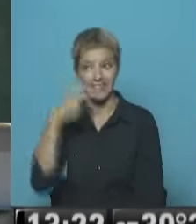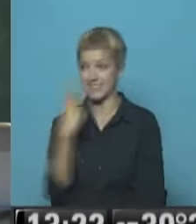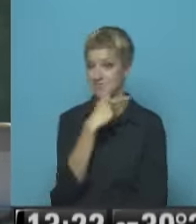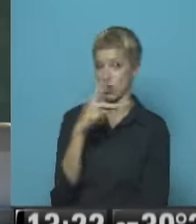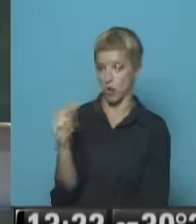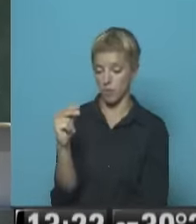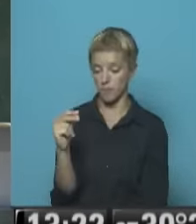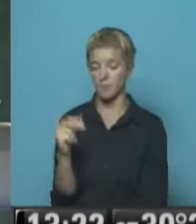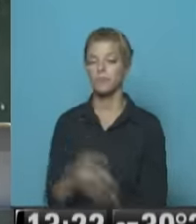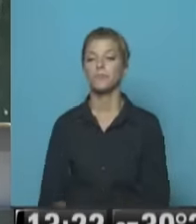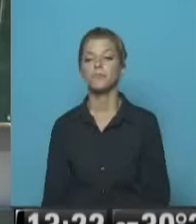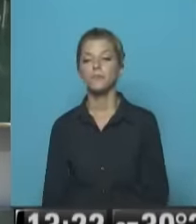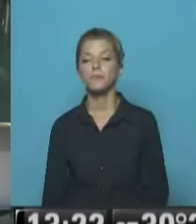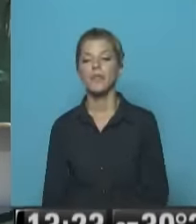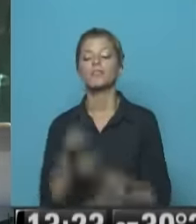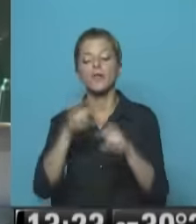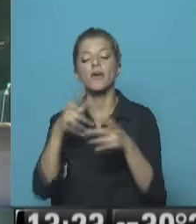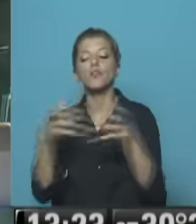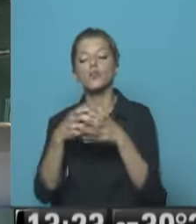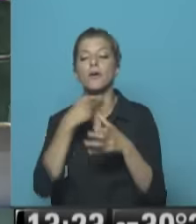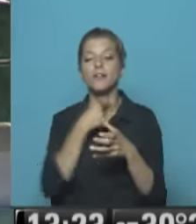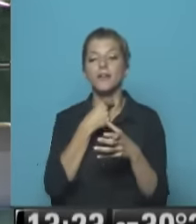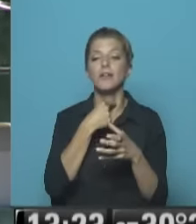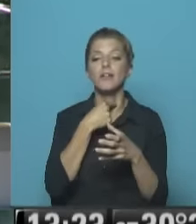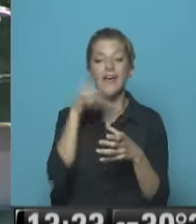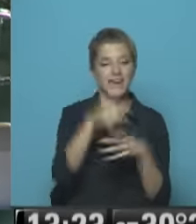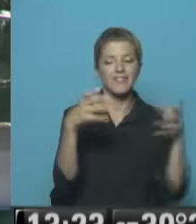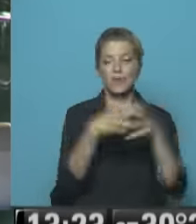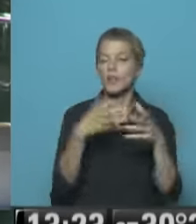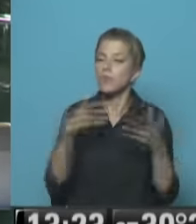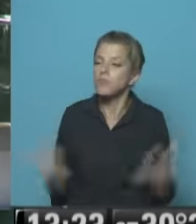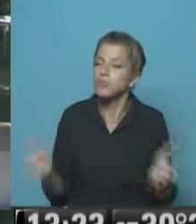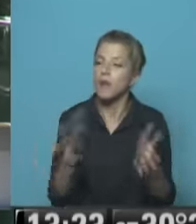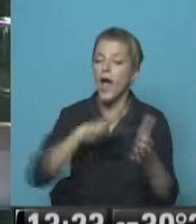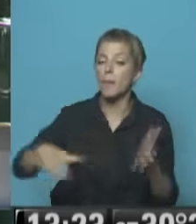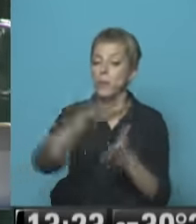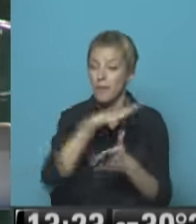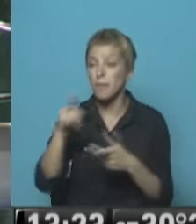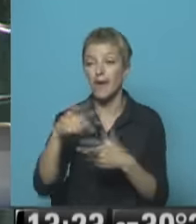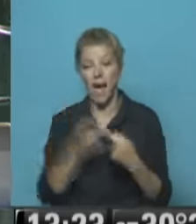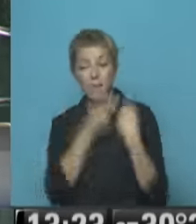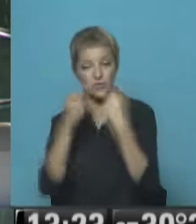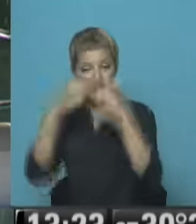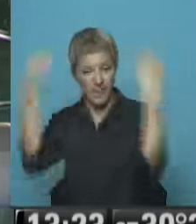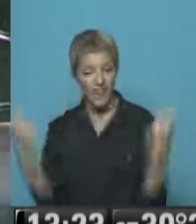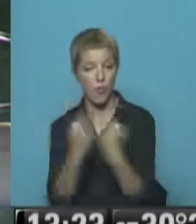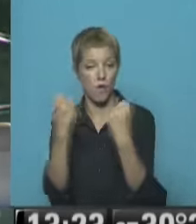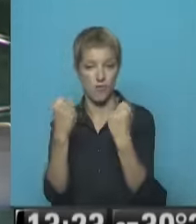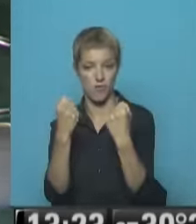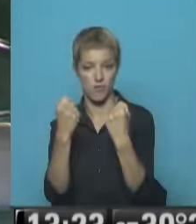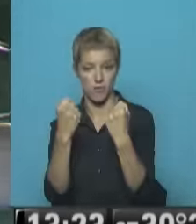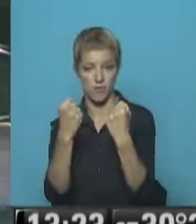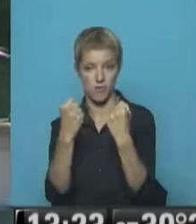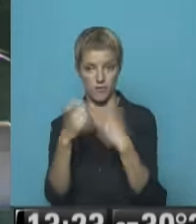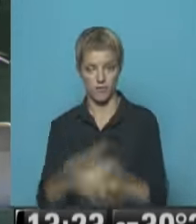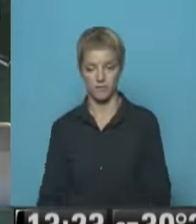es movilizar a la población a favor del acuerdo, ¿no? Para vencer esa última valla que pueda aparecer en este camino